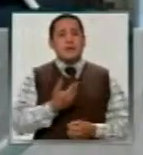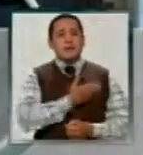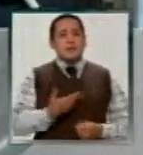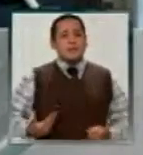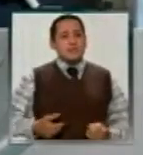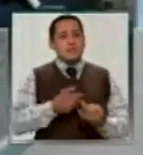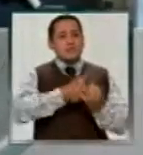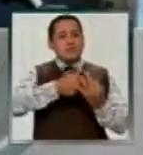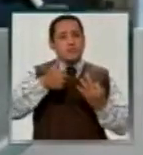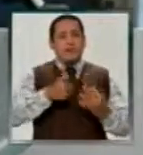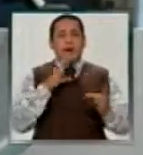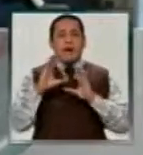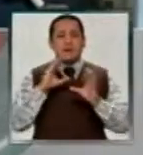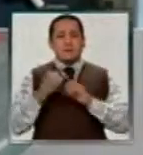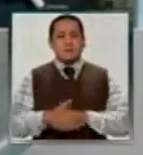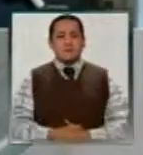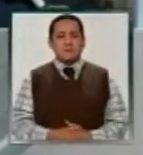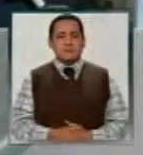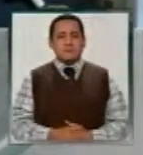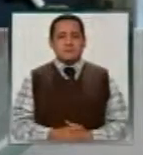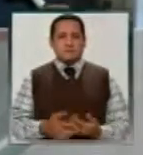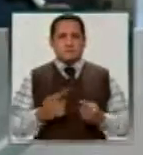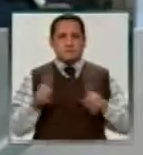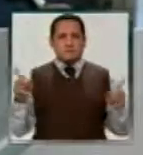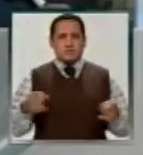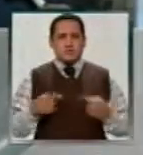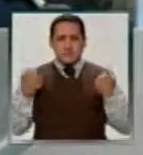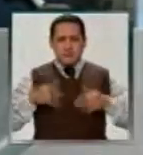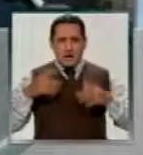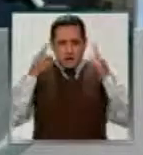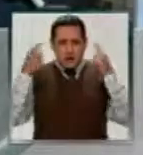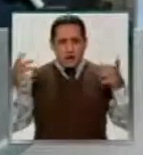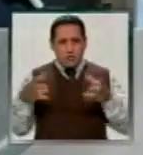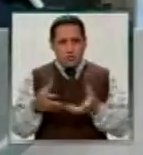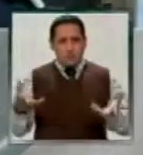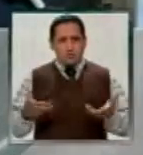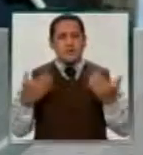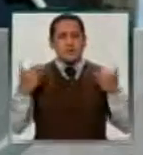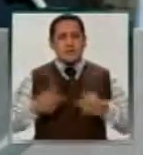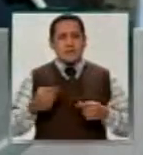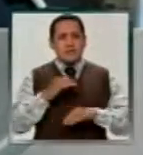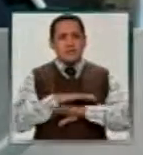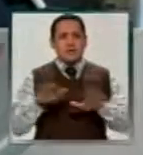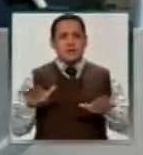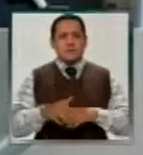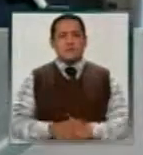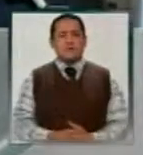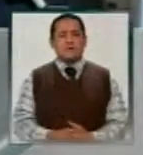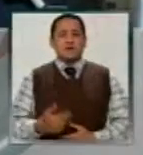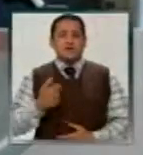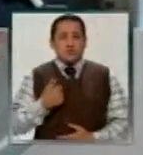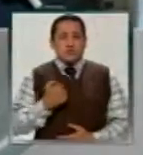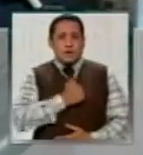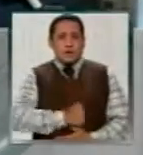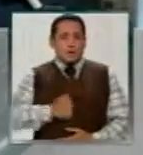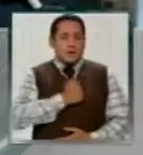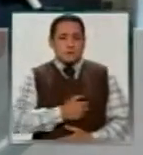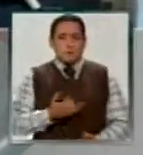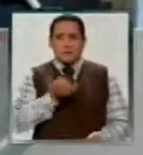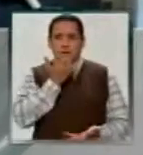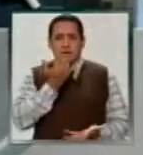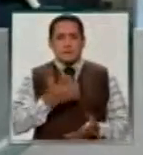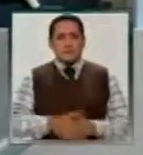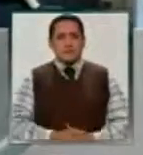de los frentes de de alguna manera de descartando los acuerdos ya ya determinados Yo lamento que haya sucedido nos